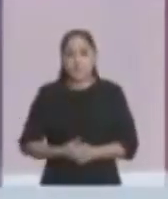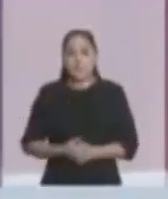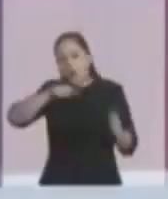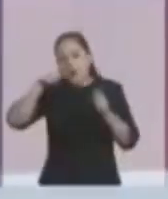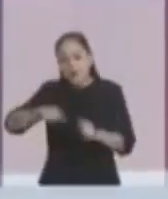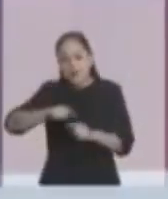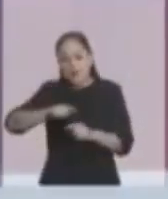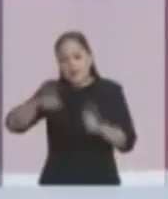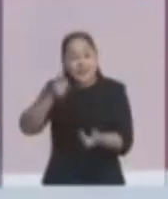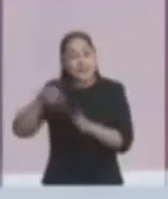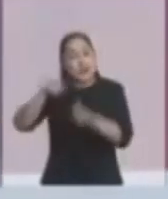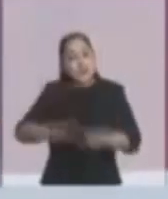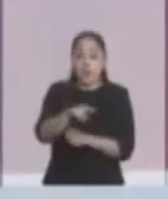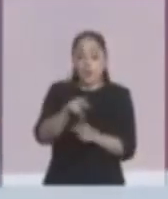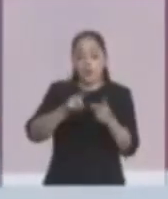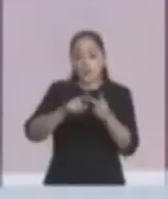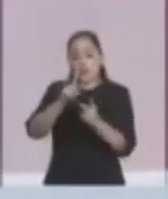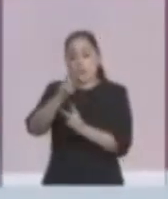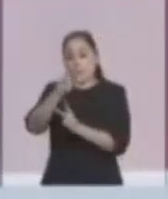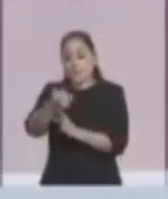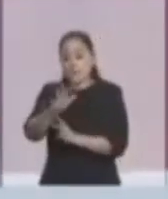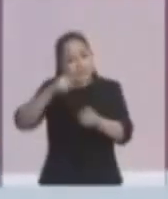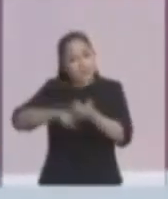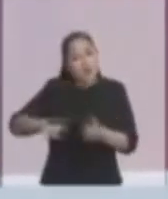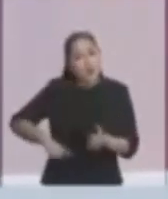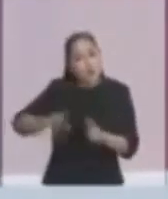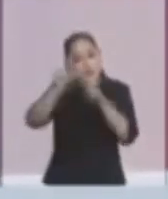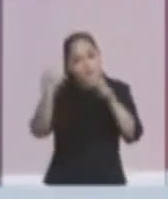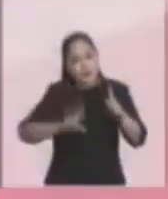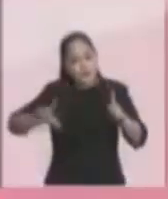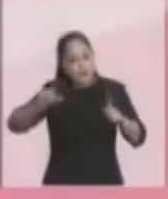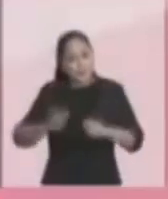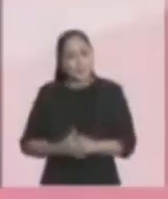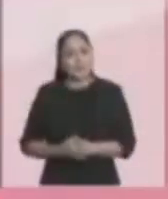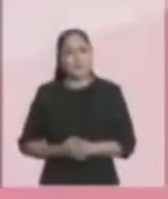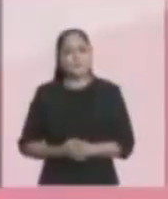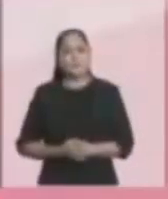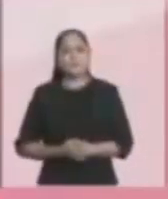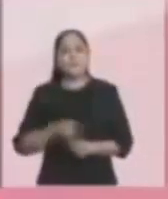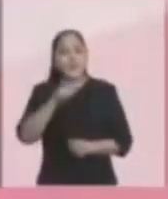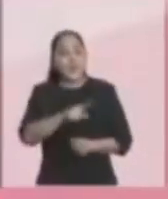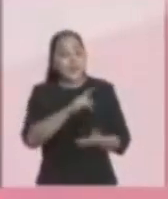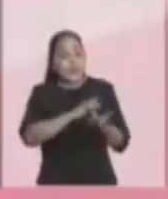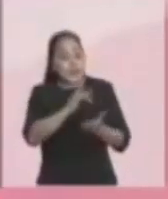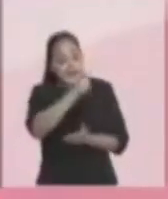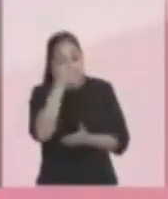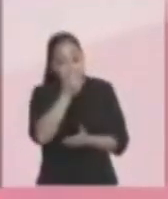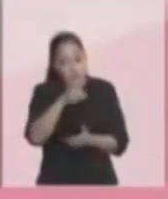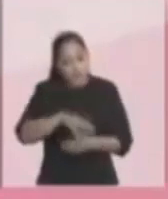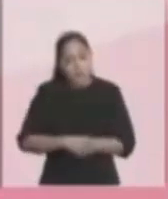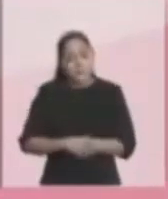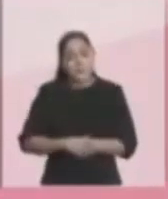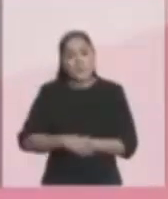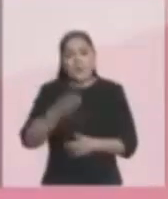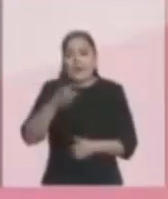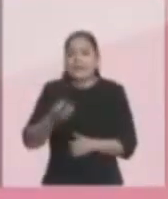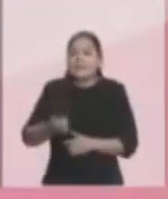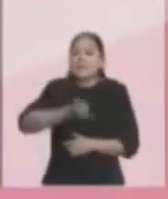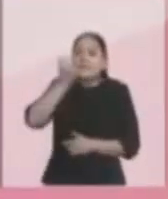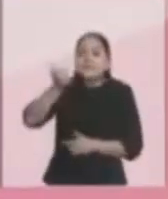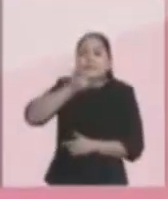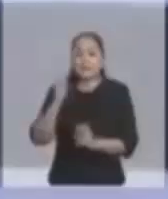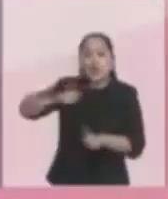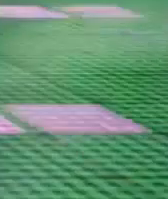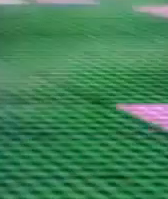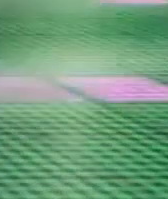Ricardo Naya. ¿Qué papel de la no le hizo, no? Gracias, Sergio. Está claro. ¿Qué? Por un error de estrategia, porque no se ha entendido. Puta que mierda. Lo que hay